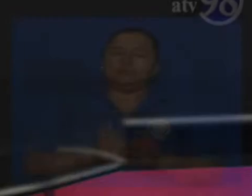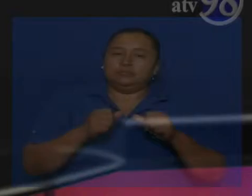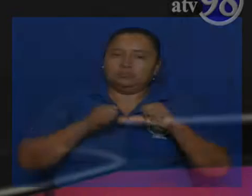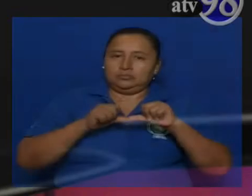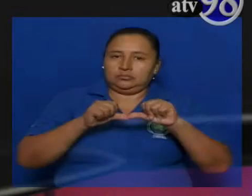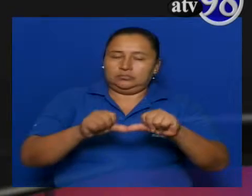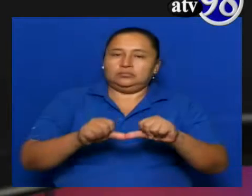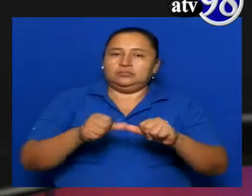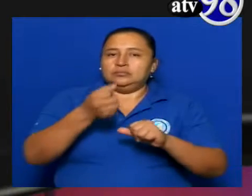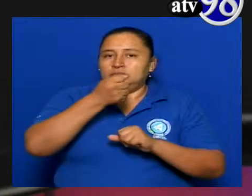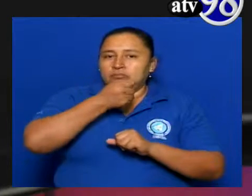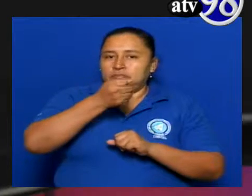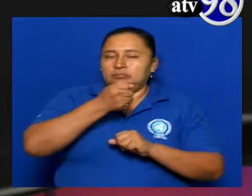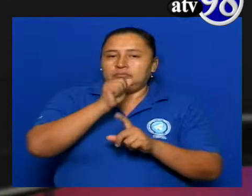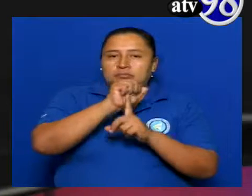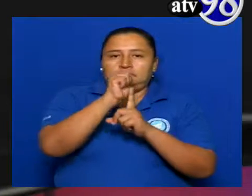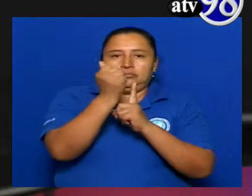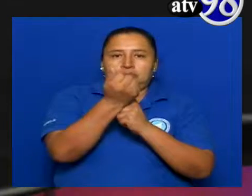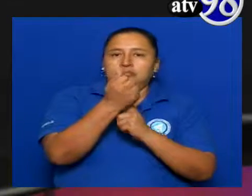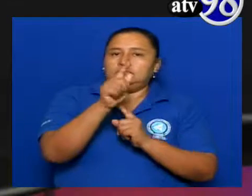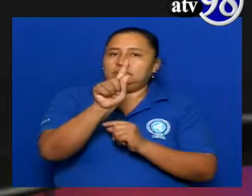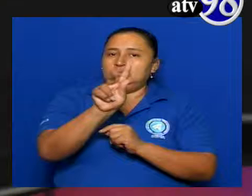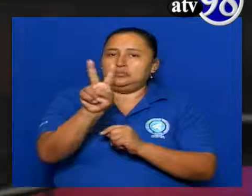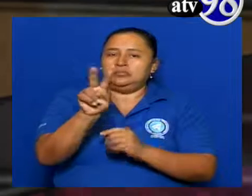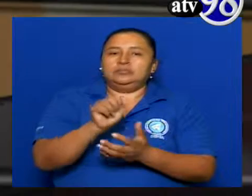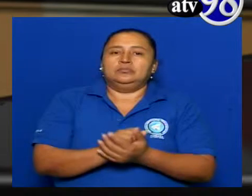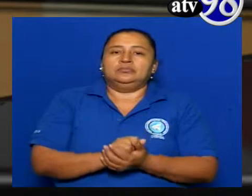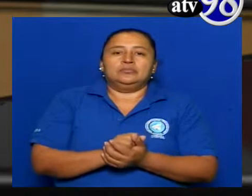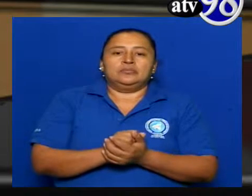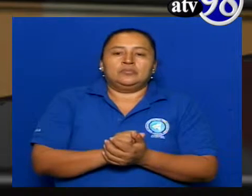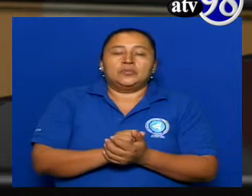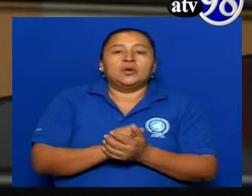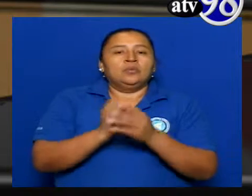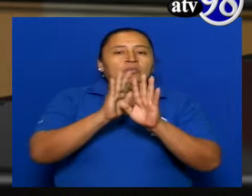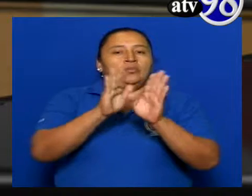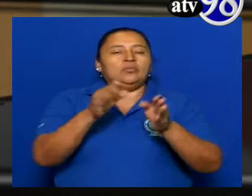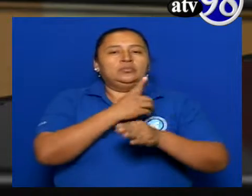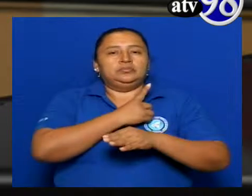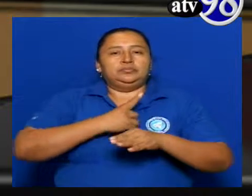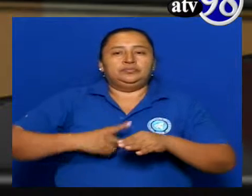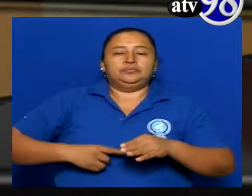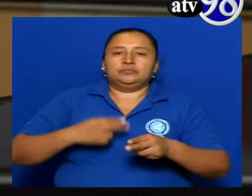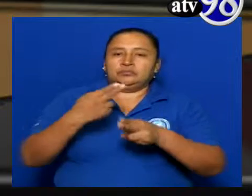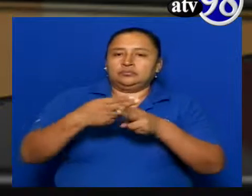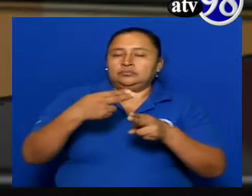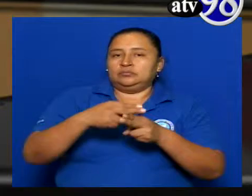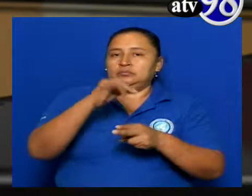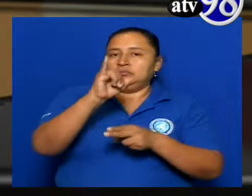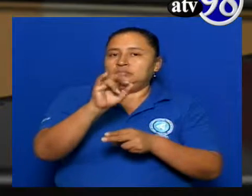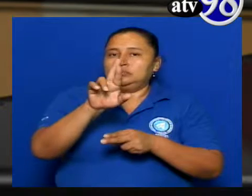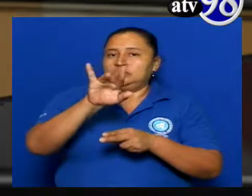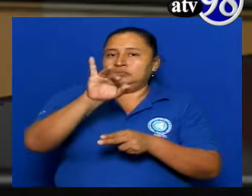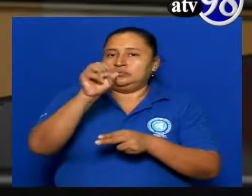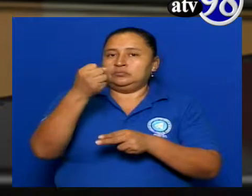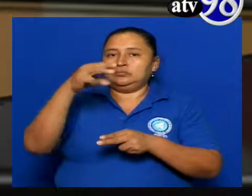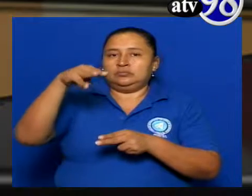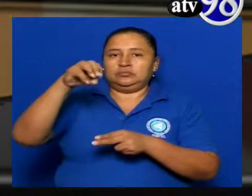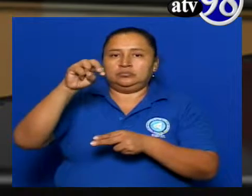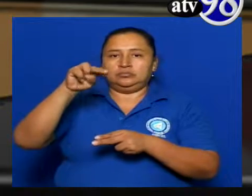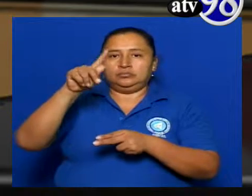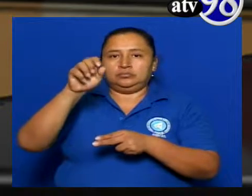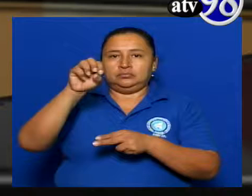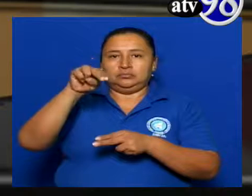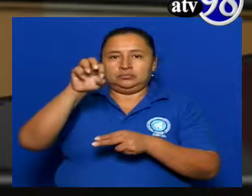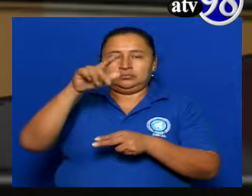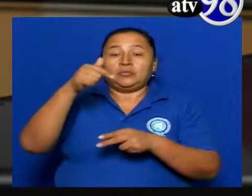Seguimos en Noticias Asamblea TV. La diputada Iris Montenegro, presidenta por la ley de la Asamblea Nacional, conversó